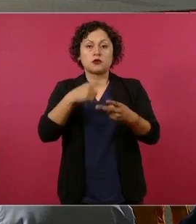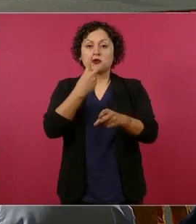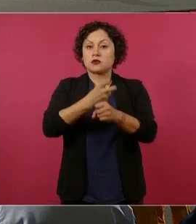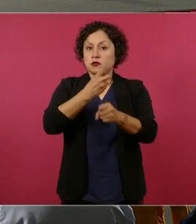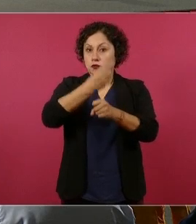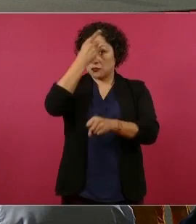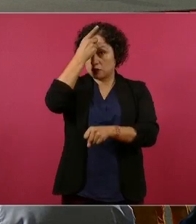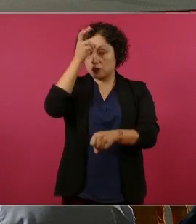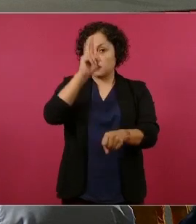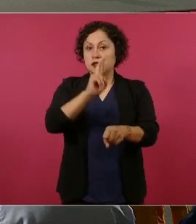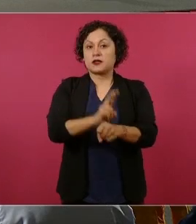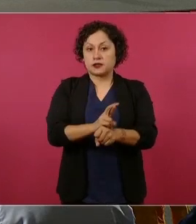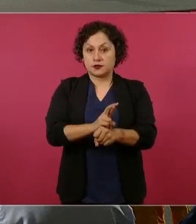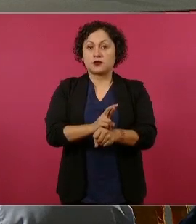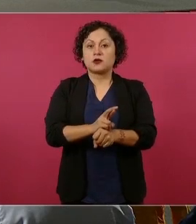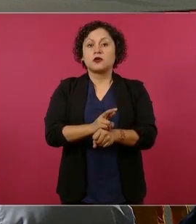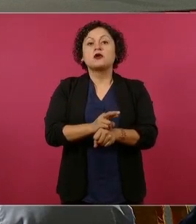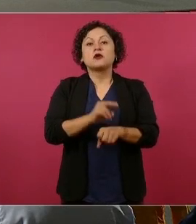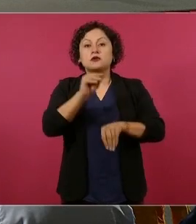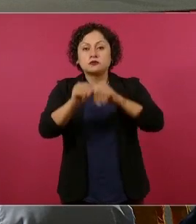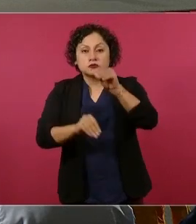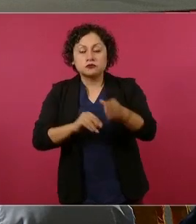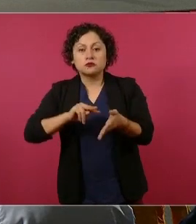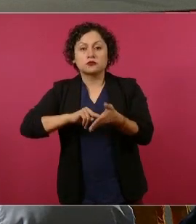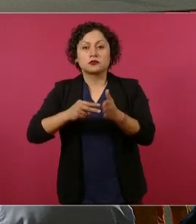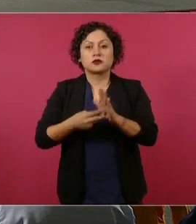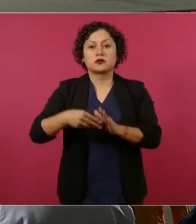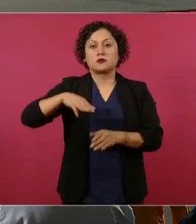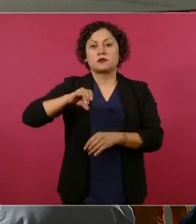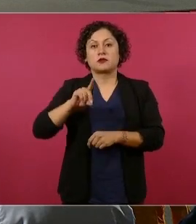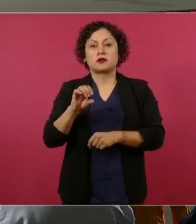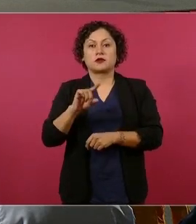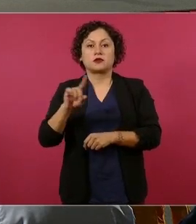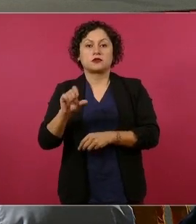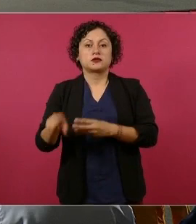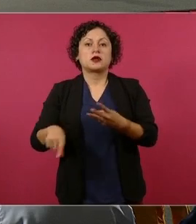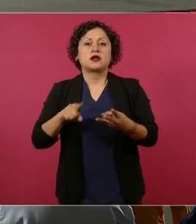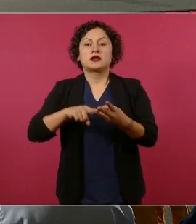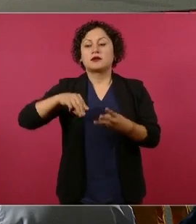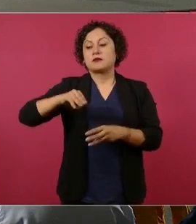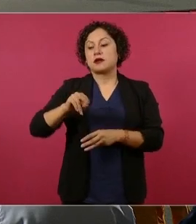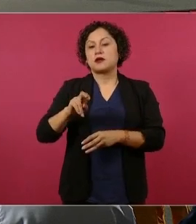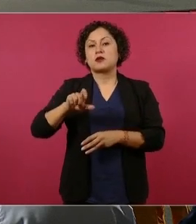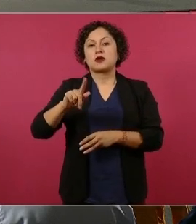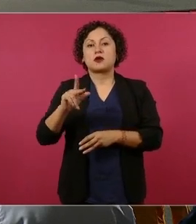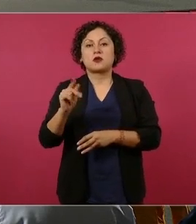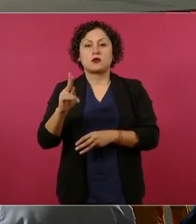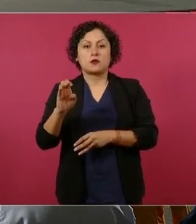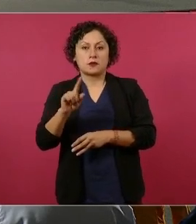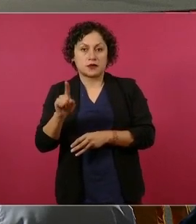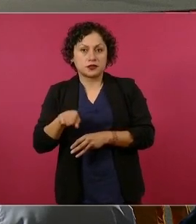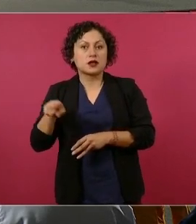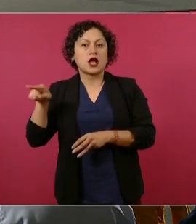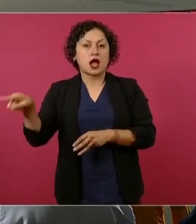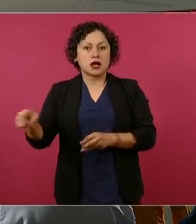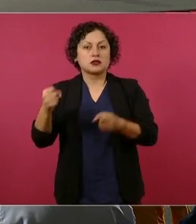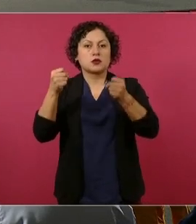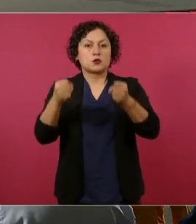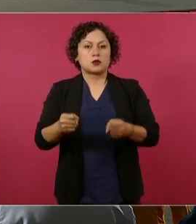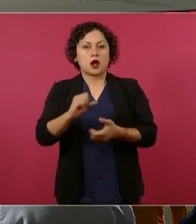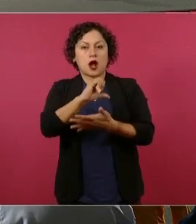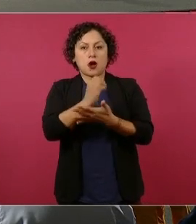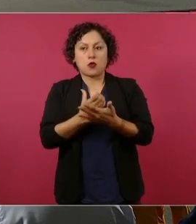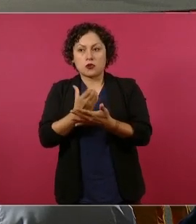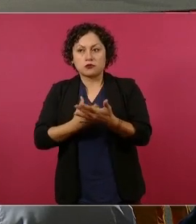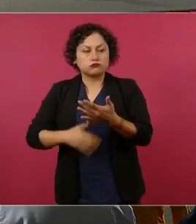operaciones, ingeniero Manuel Mendoza, y Miguel López, director de contratación e inteligencia del mercado. Les vamos a